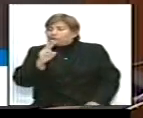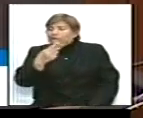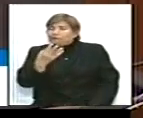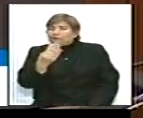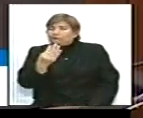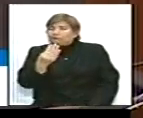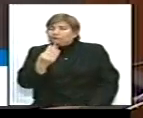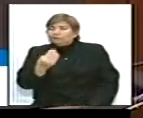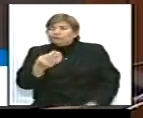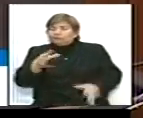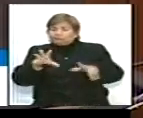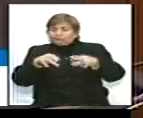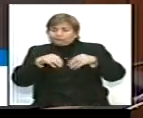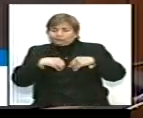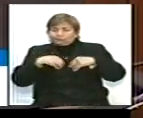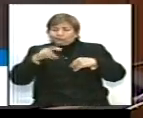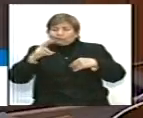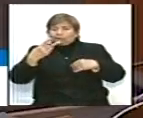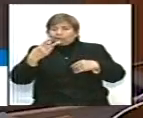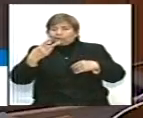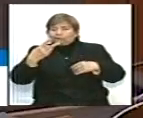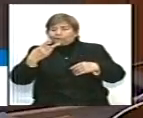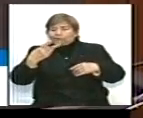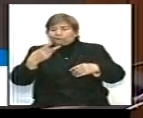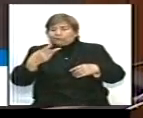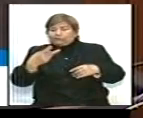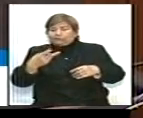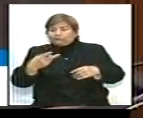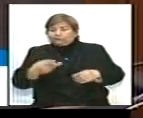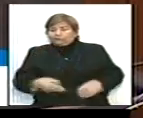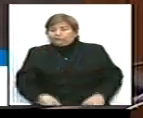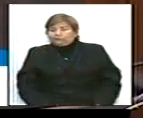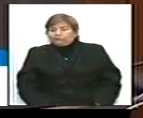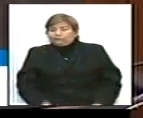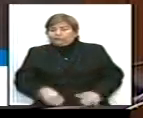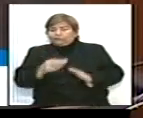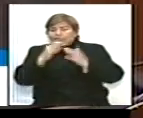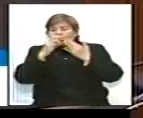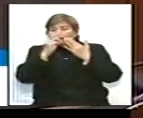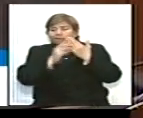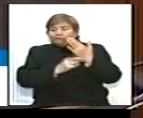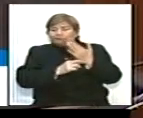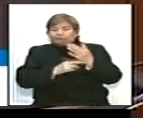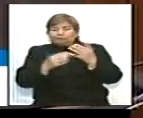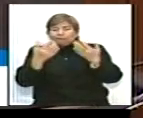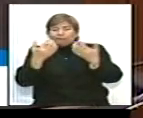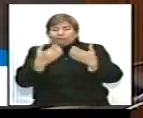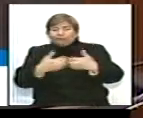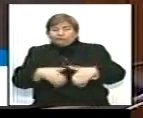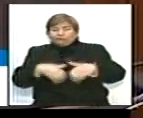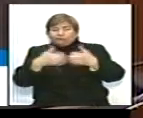2014 aprueban el segundo EIA del proyecto presentado por la empresa.